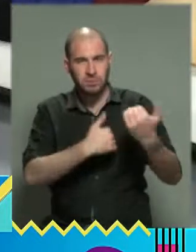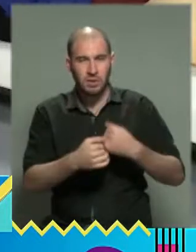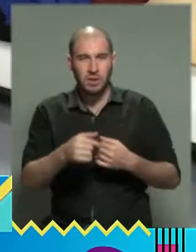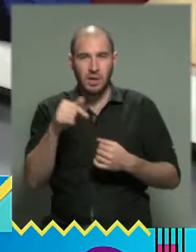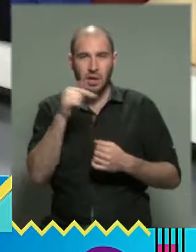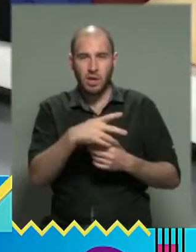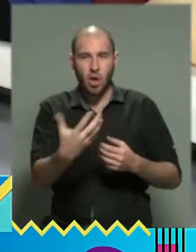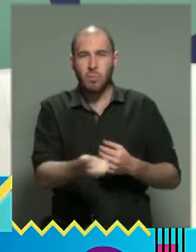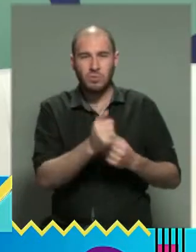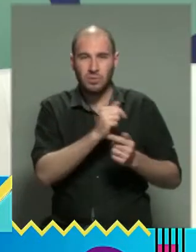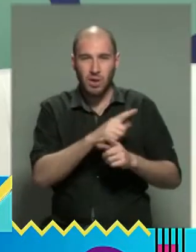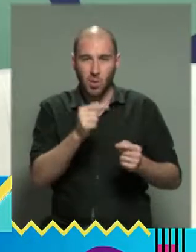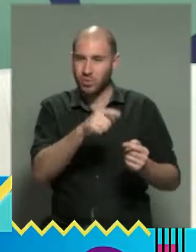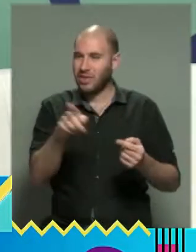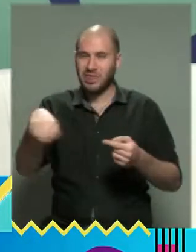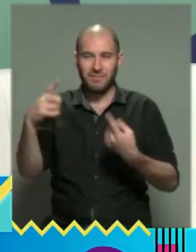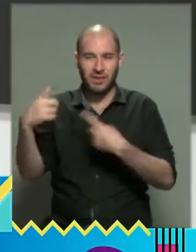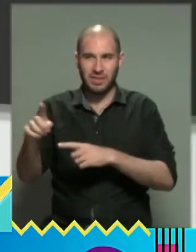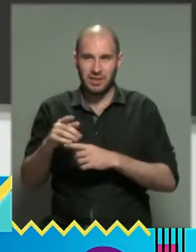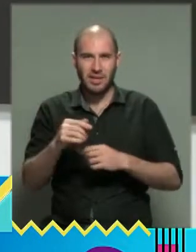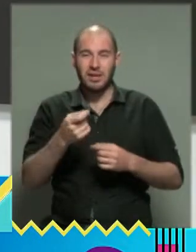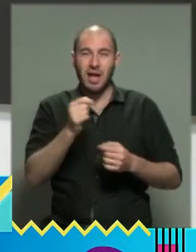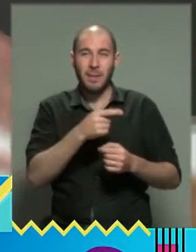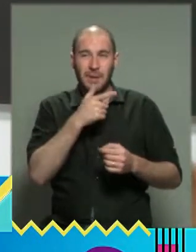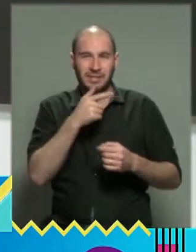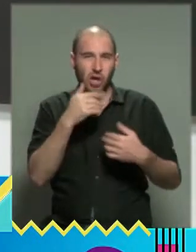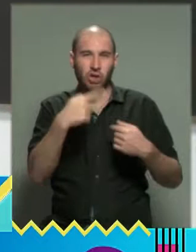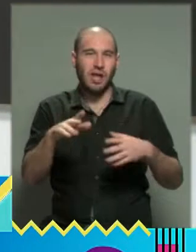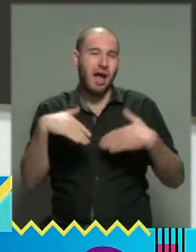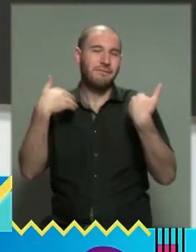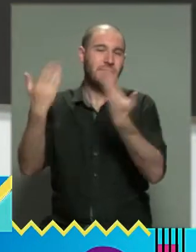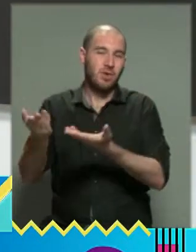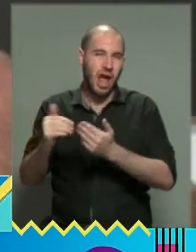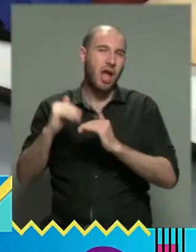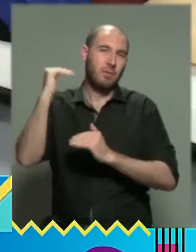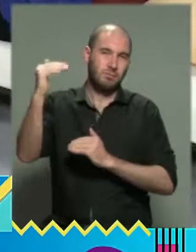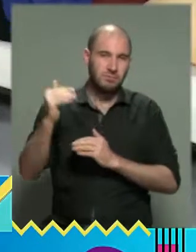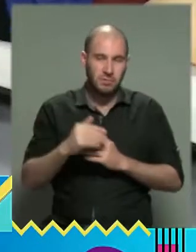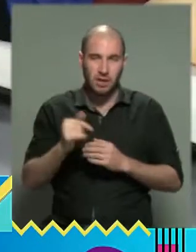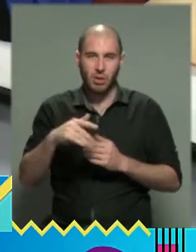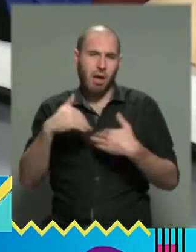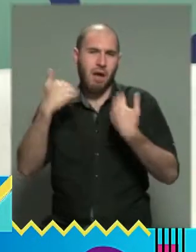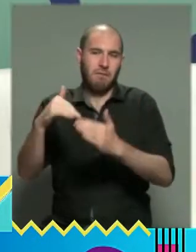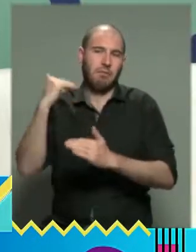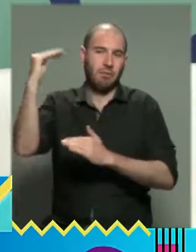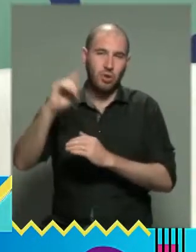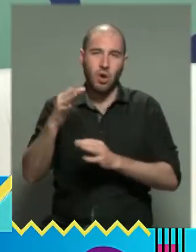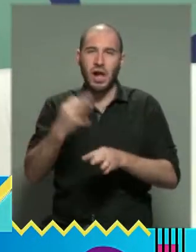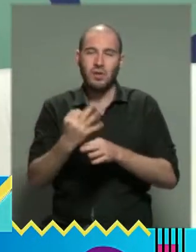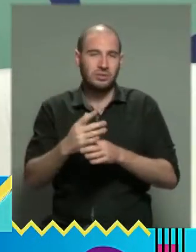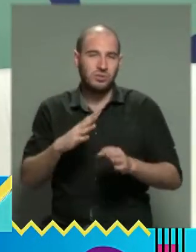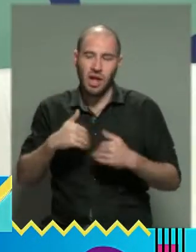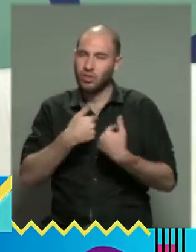vamos a tener nunca la oportunidad que tienen ustedes. Sí, el tema es cuando eso se convierte en un privilegio. Exactamente. ¿No? Entonces no tiene que ser privilegio. La educación debe ser